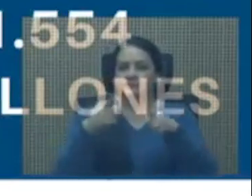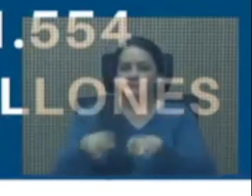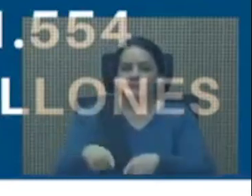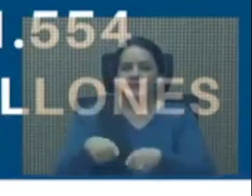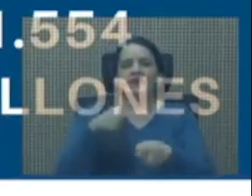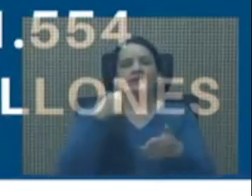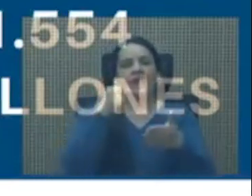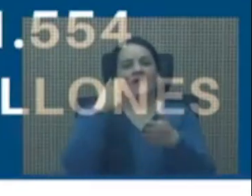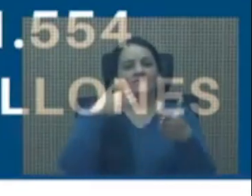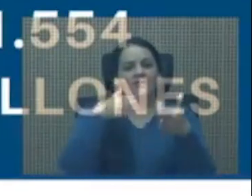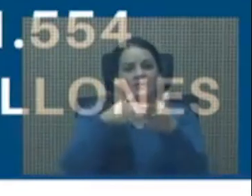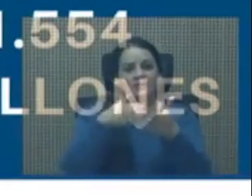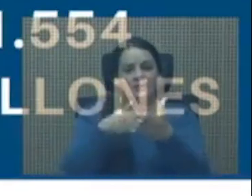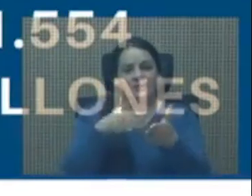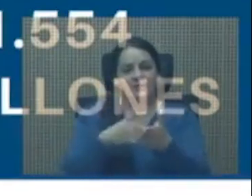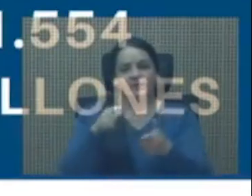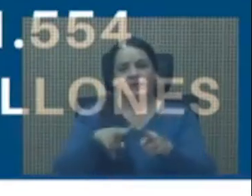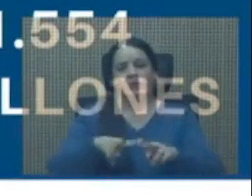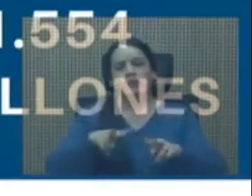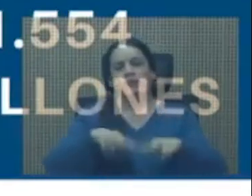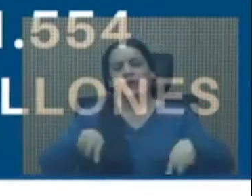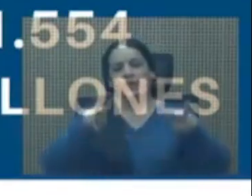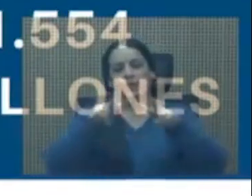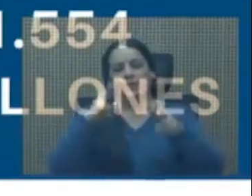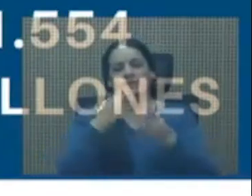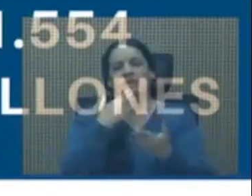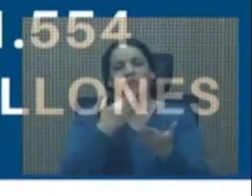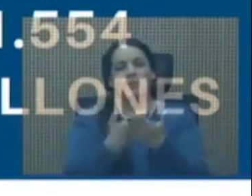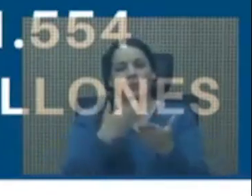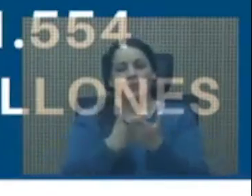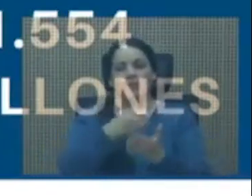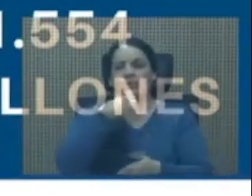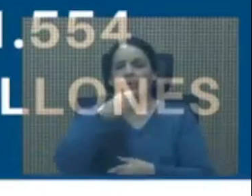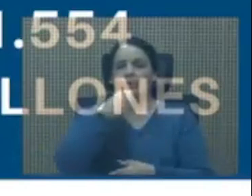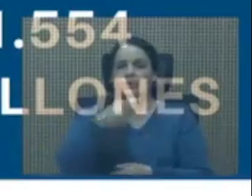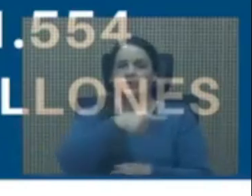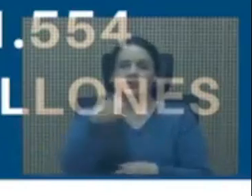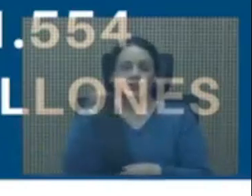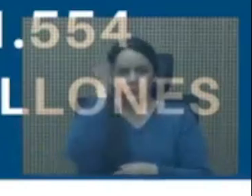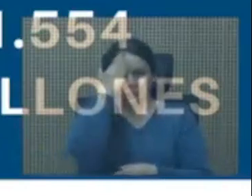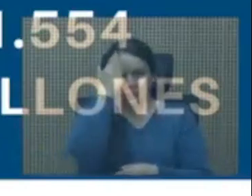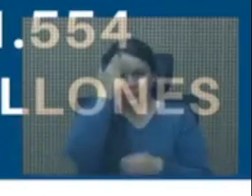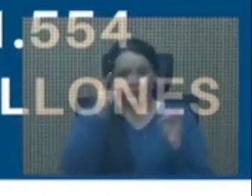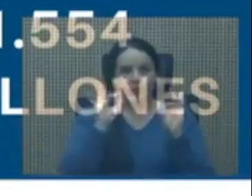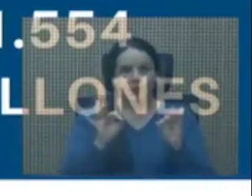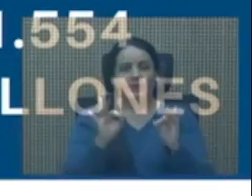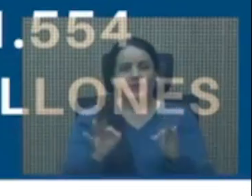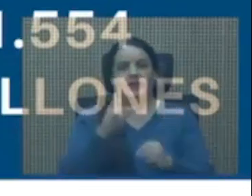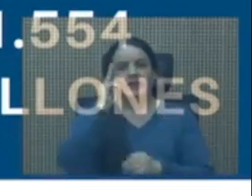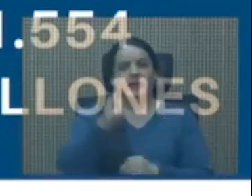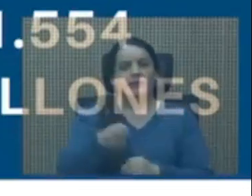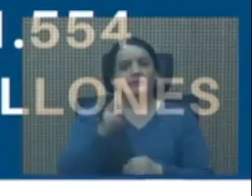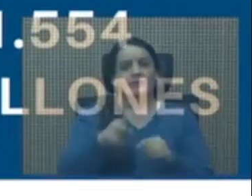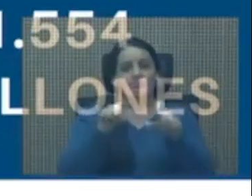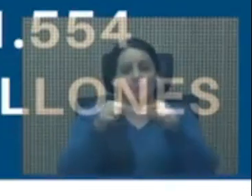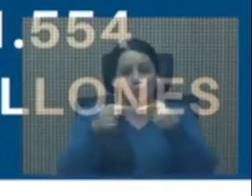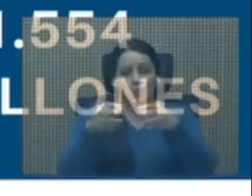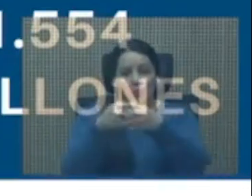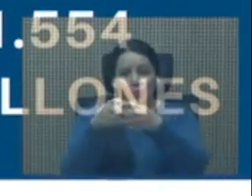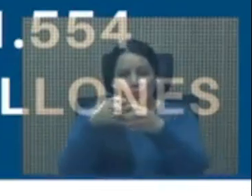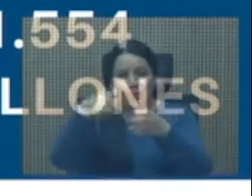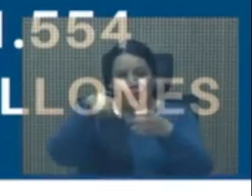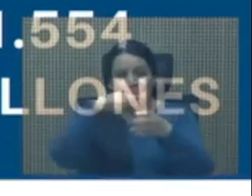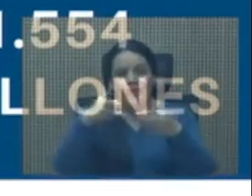sistemáticamente los valores del buen periodismo ustedes los conocen muy bien son el mismo puñito de medios que